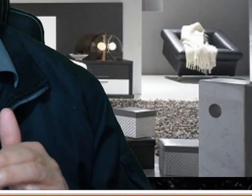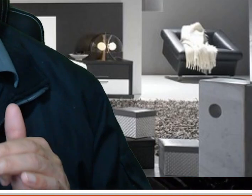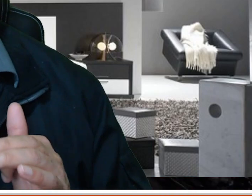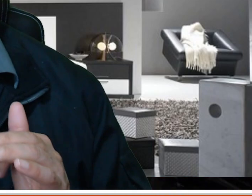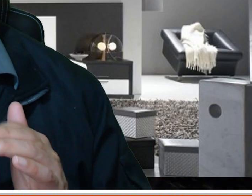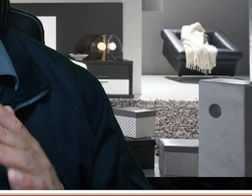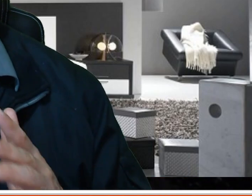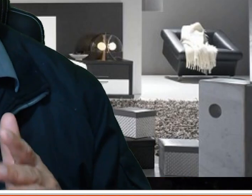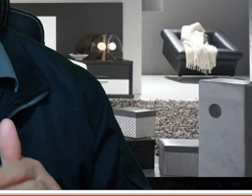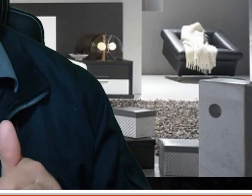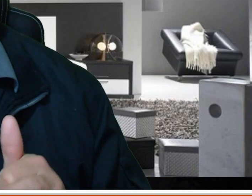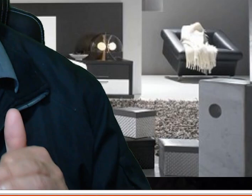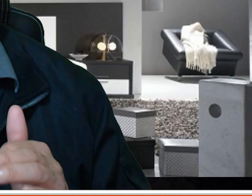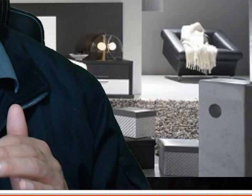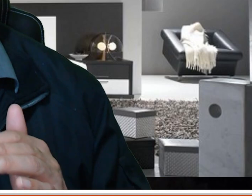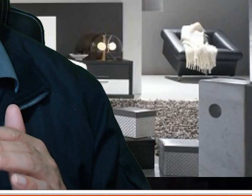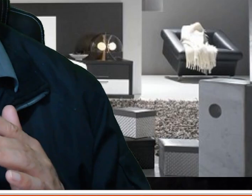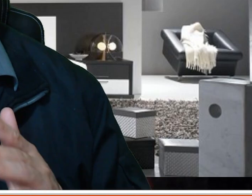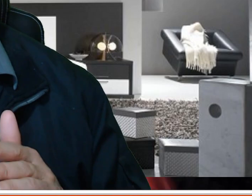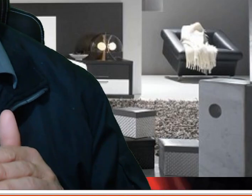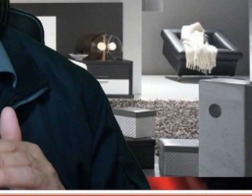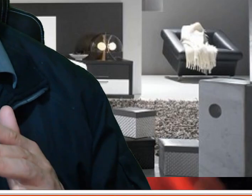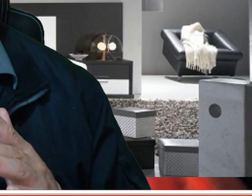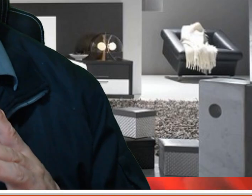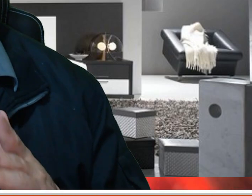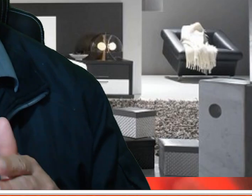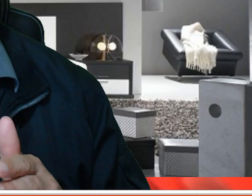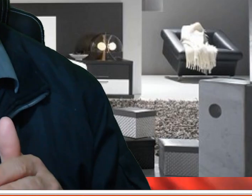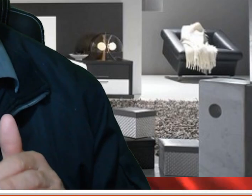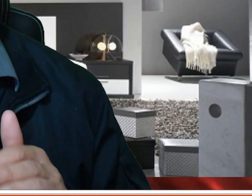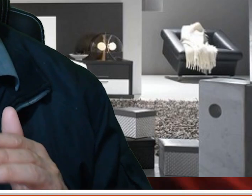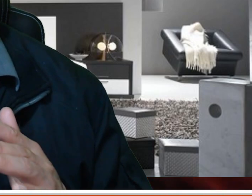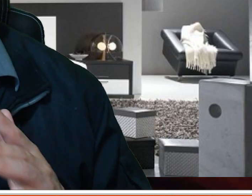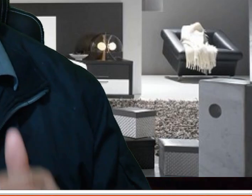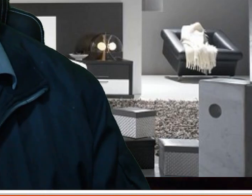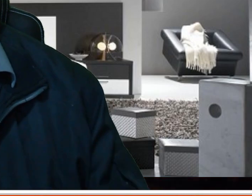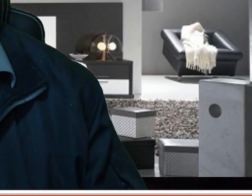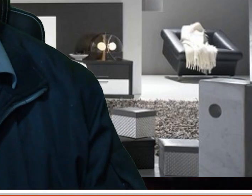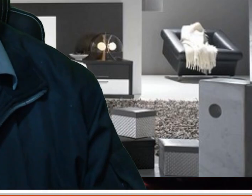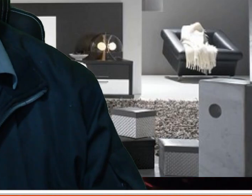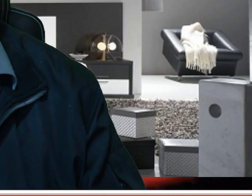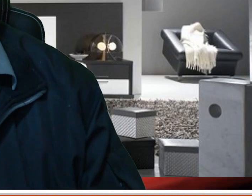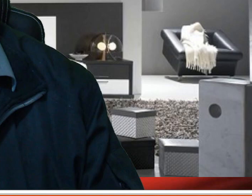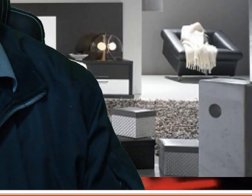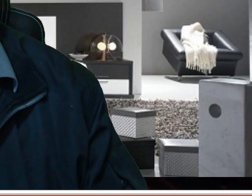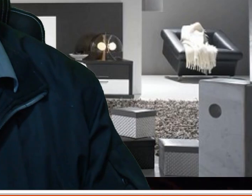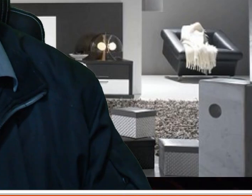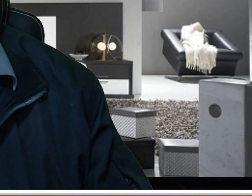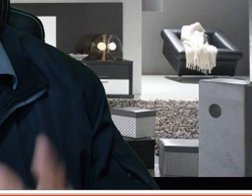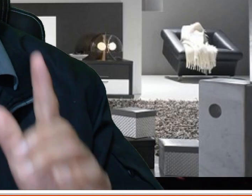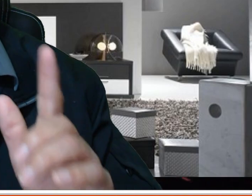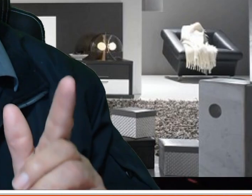los mexicanos, dijo el presidente López Obrador, que hay penales que nos cuesta 6,500 pesos al día